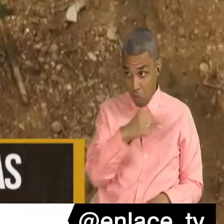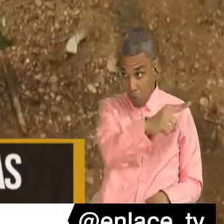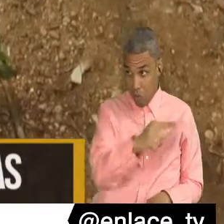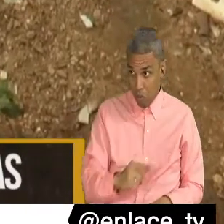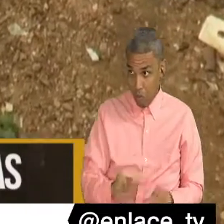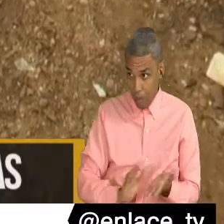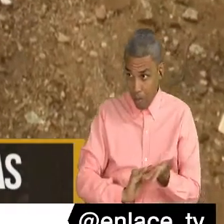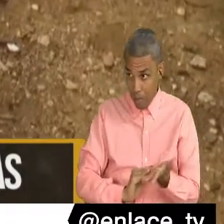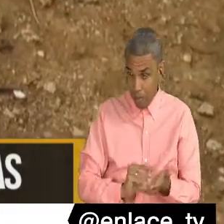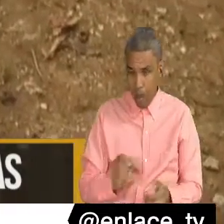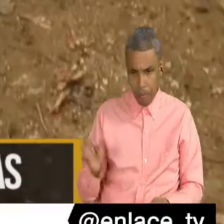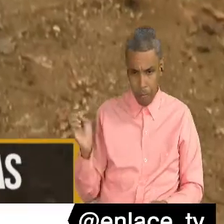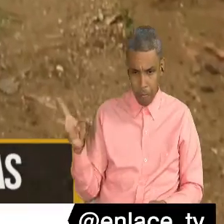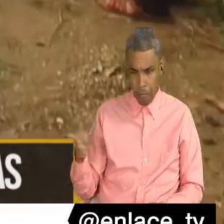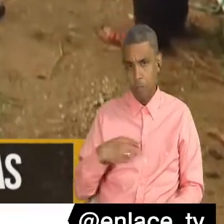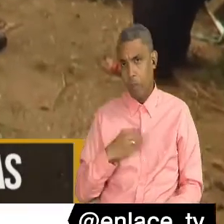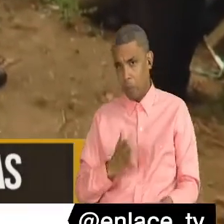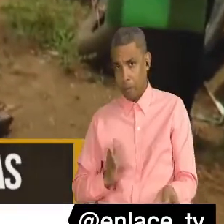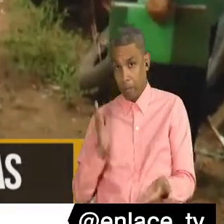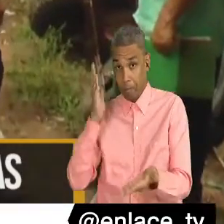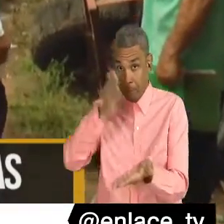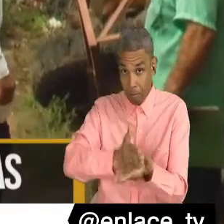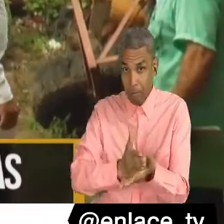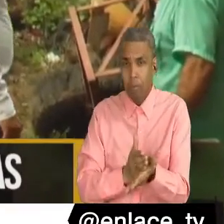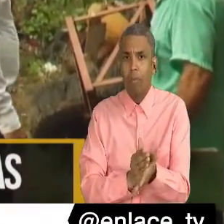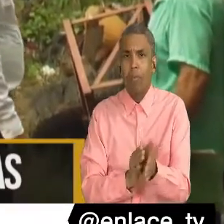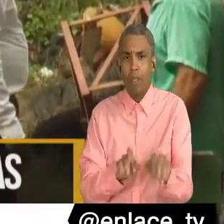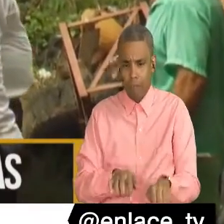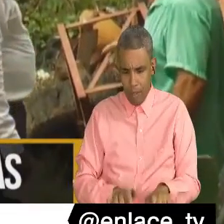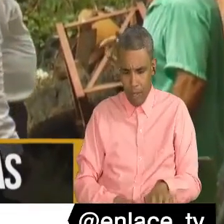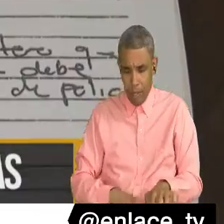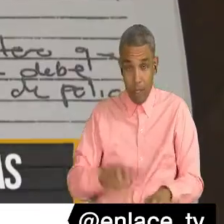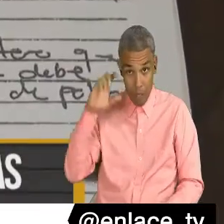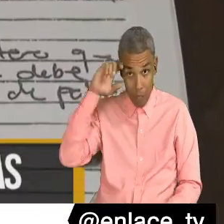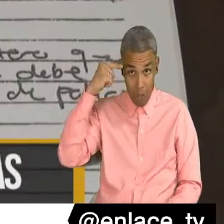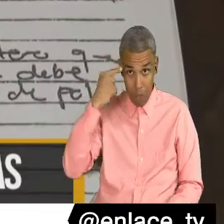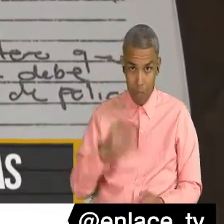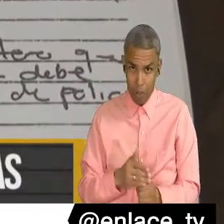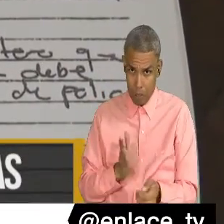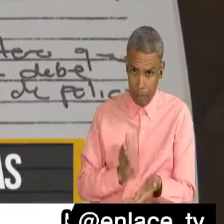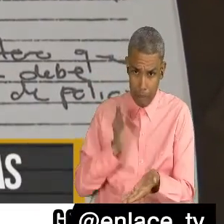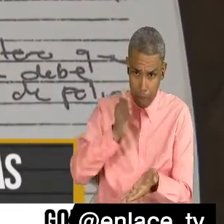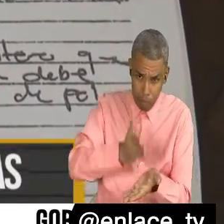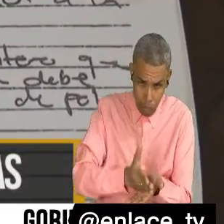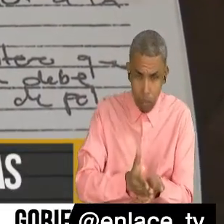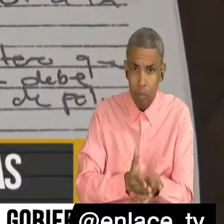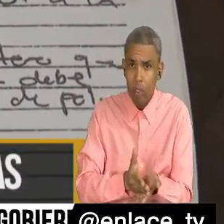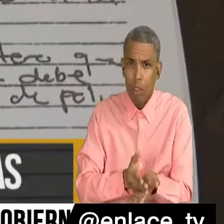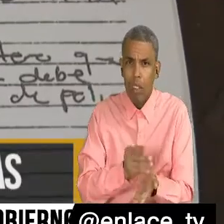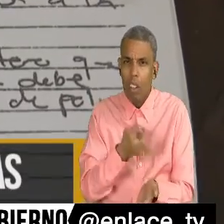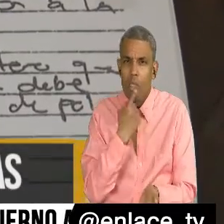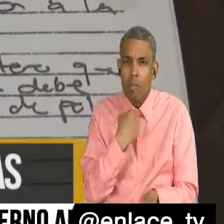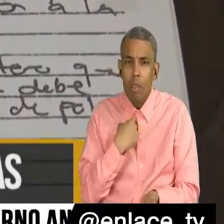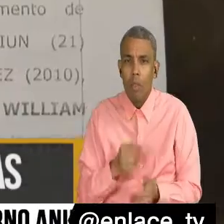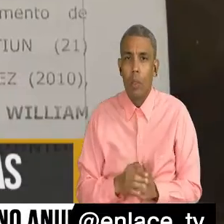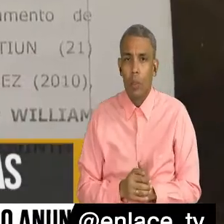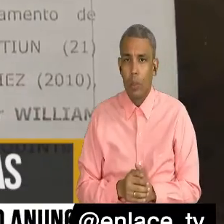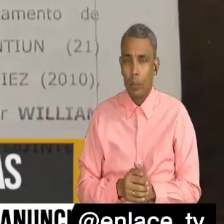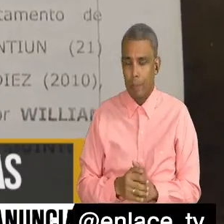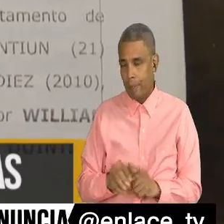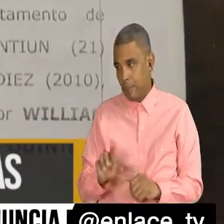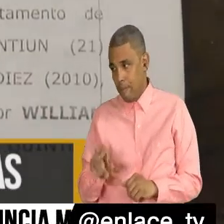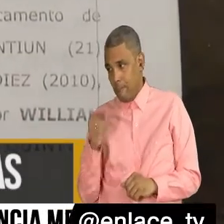De ahí me mandaron a las distintas oficinas para